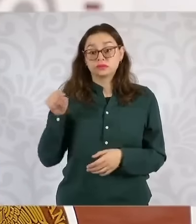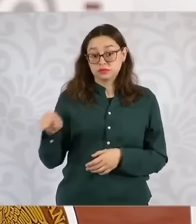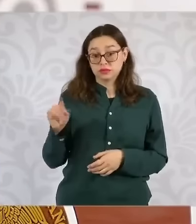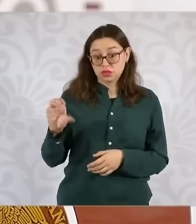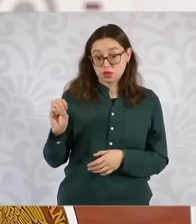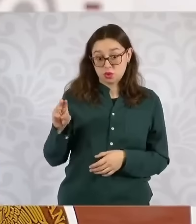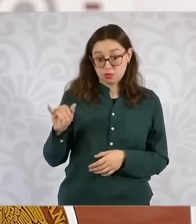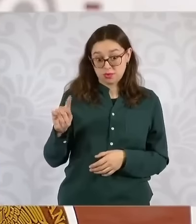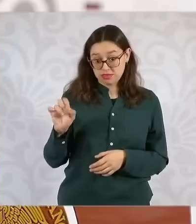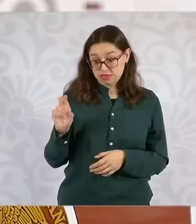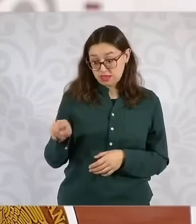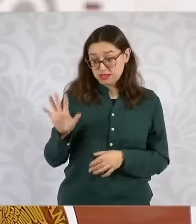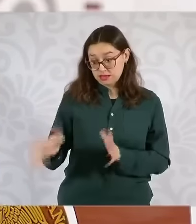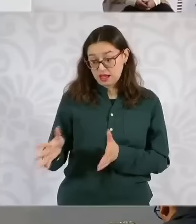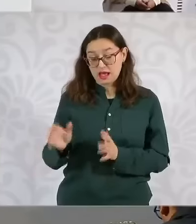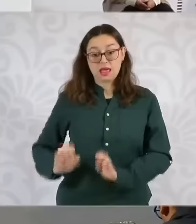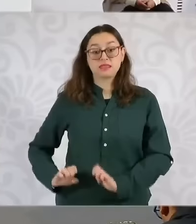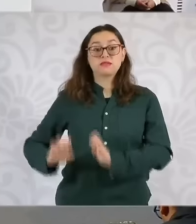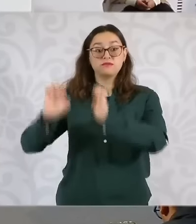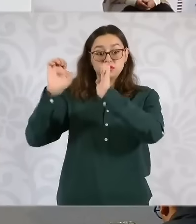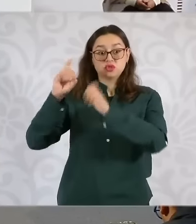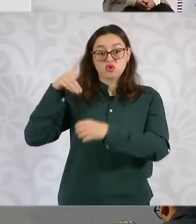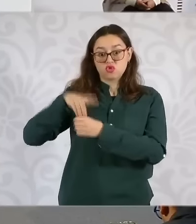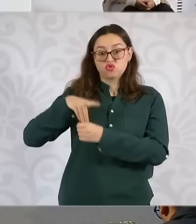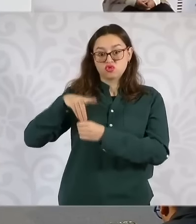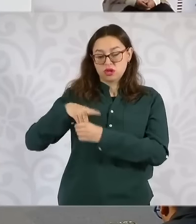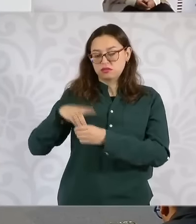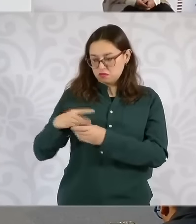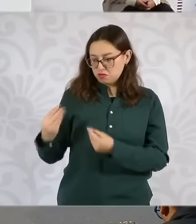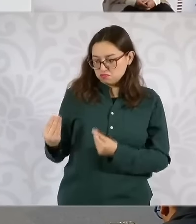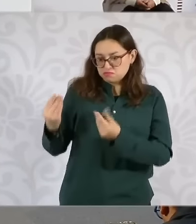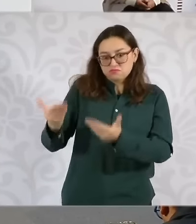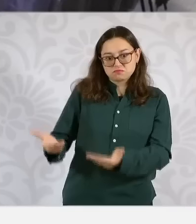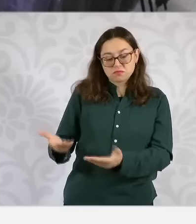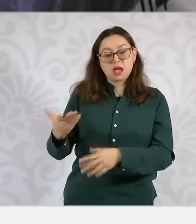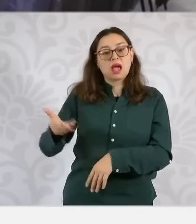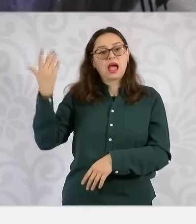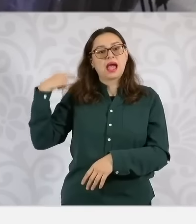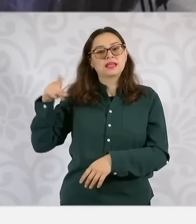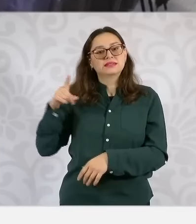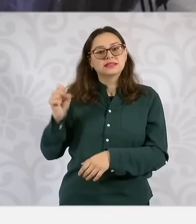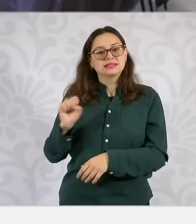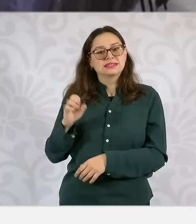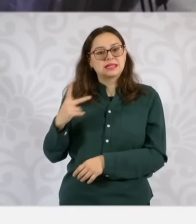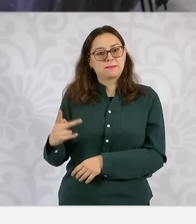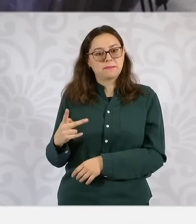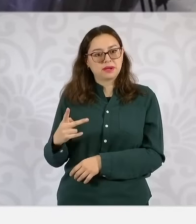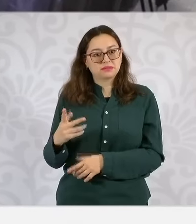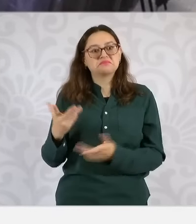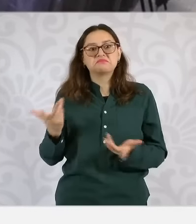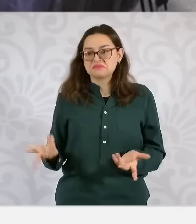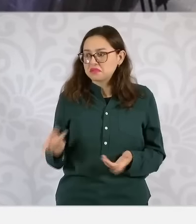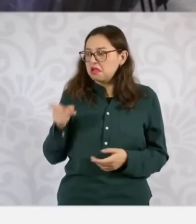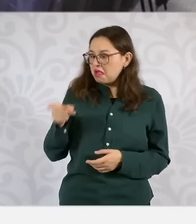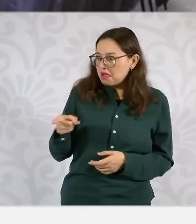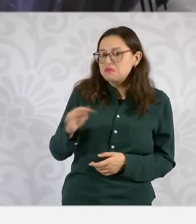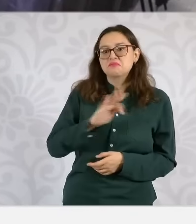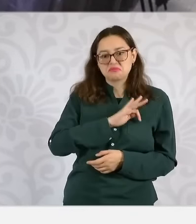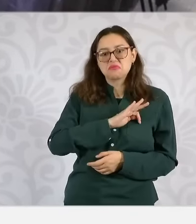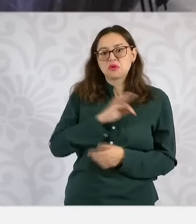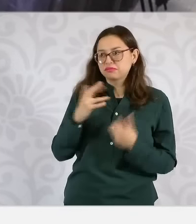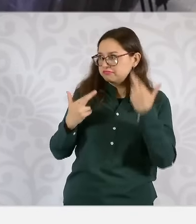nos han donado estos edificios que se utilizaban en algún momento por la Secretaría de Educación Pública, y vamos a empezar ahí. Al mismo